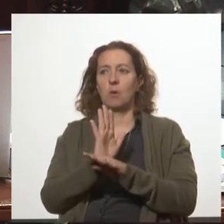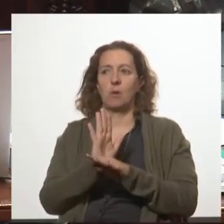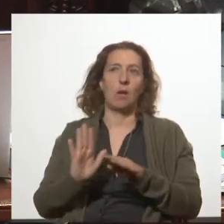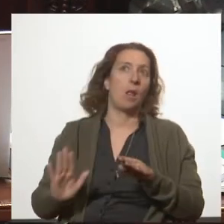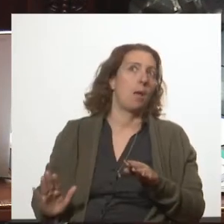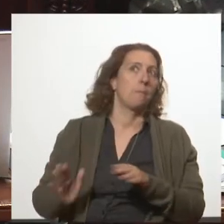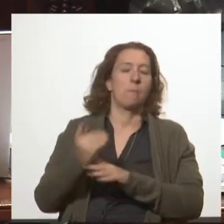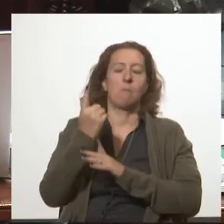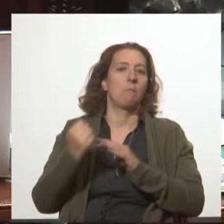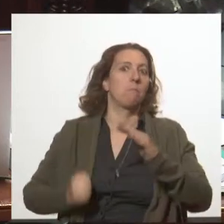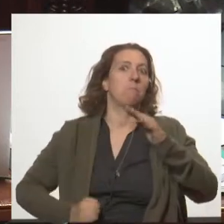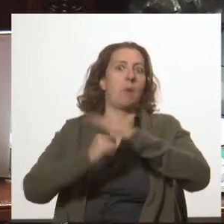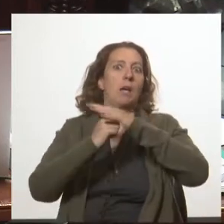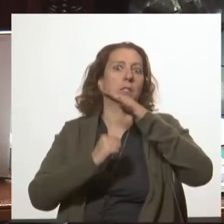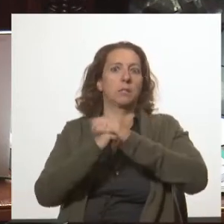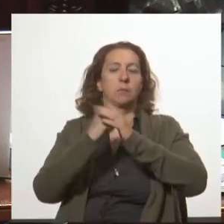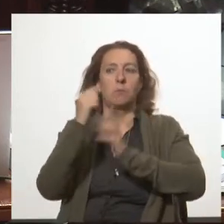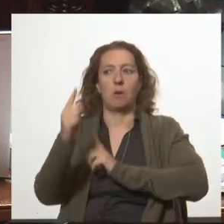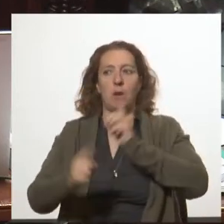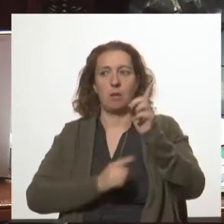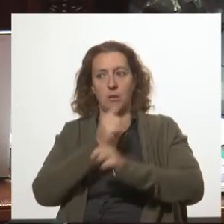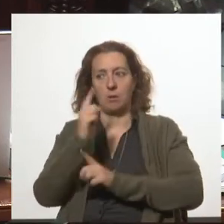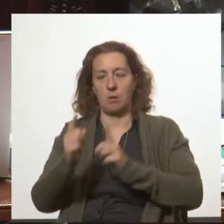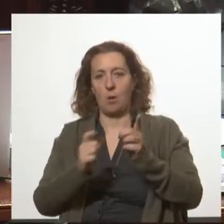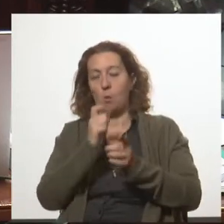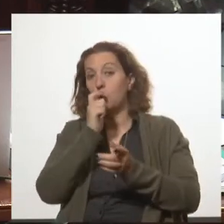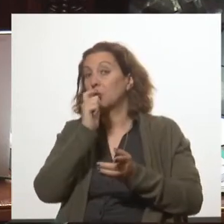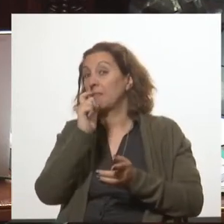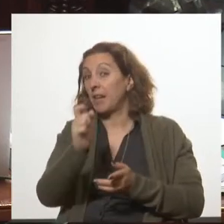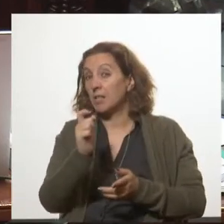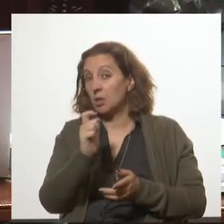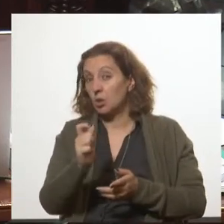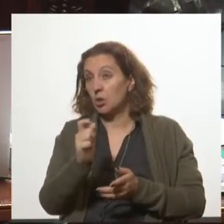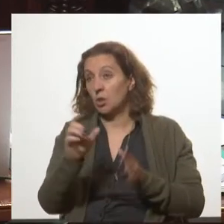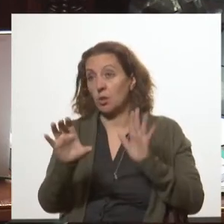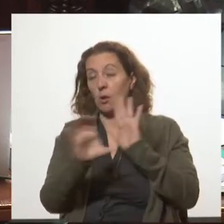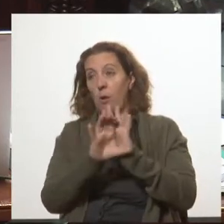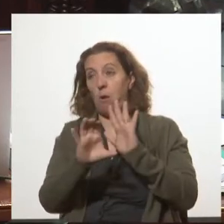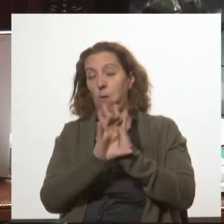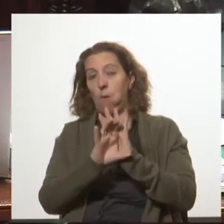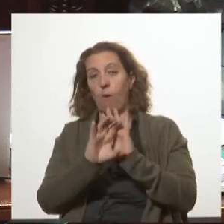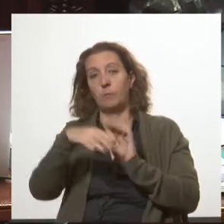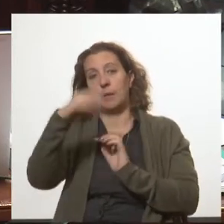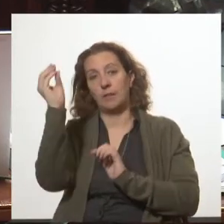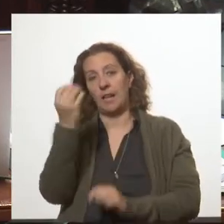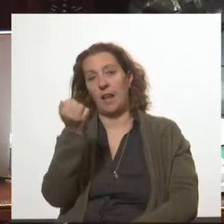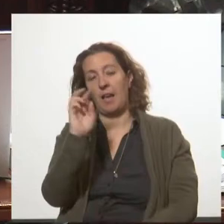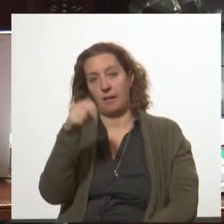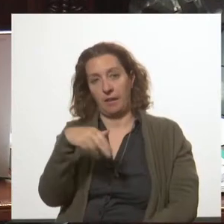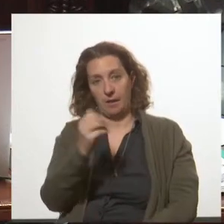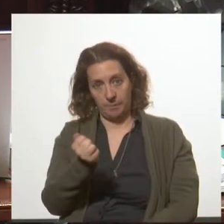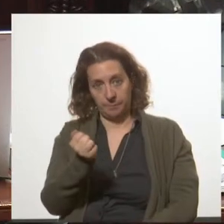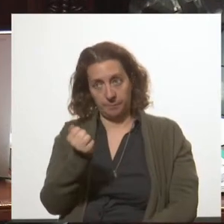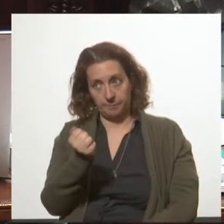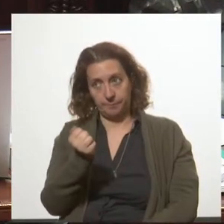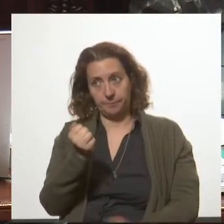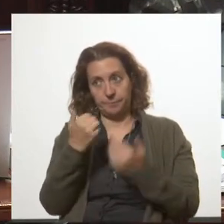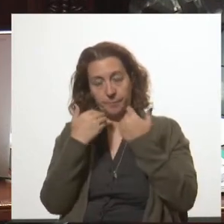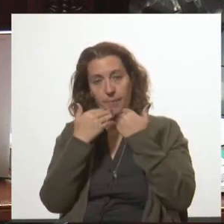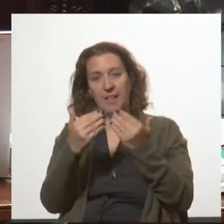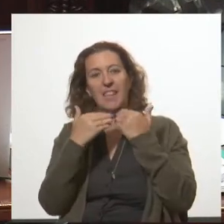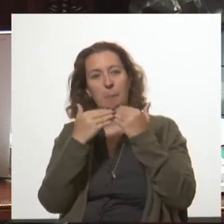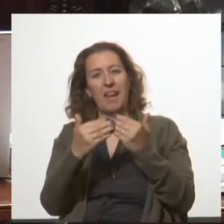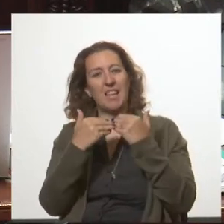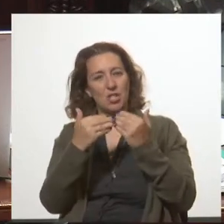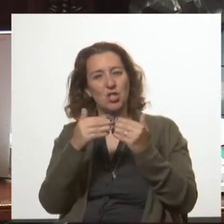académica en madre en materia de la justificación de la constitucionales de adelante la arena en la en la interpelación referida